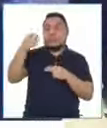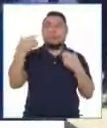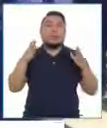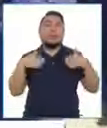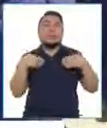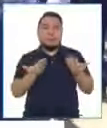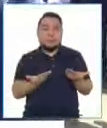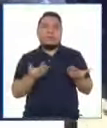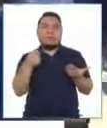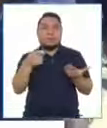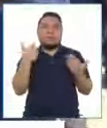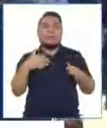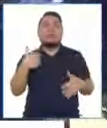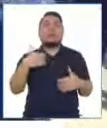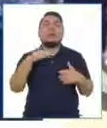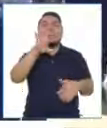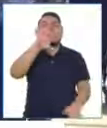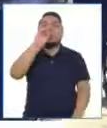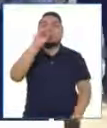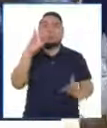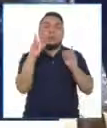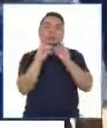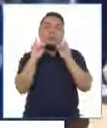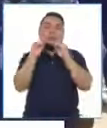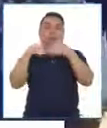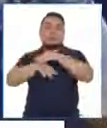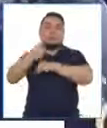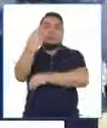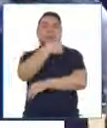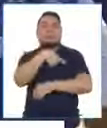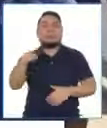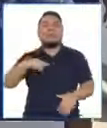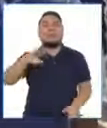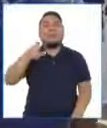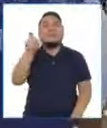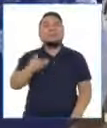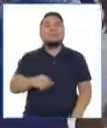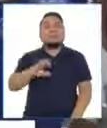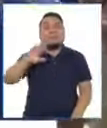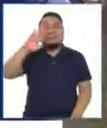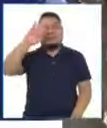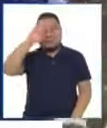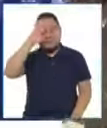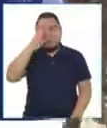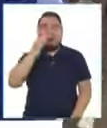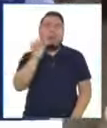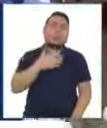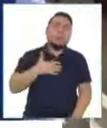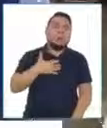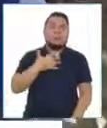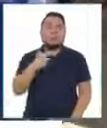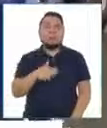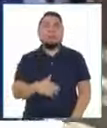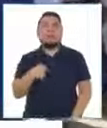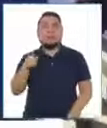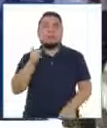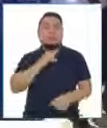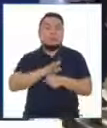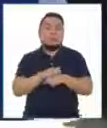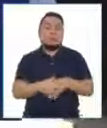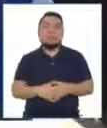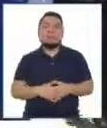contar con 50 camas hospitalarias para pacientes leves y moderados, exclusivamente pacientes con